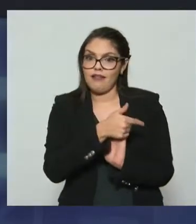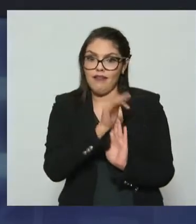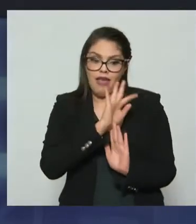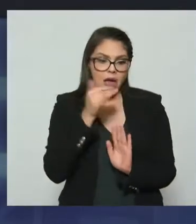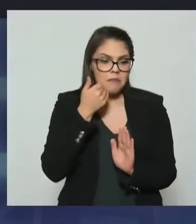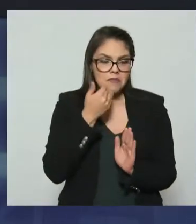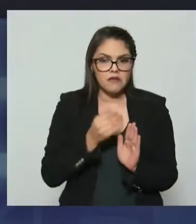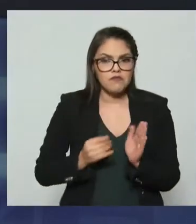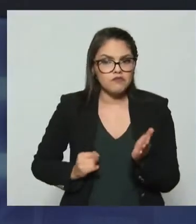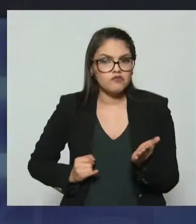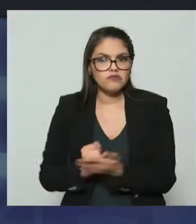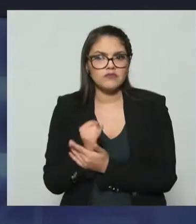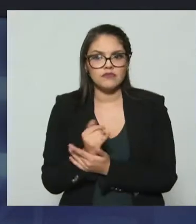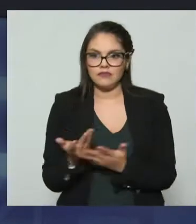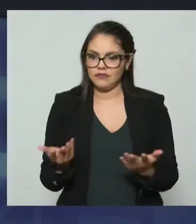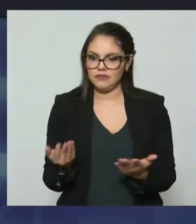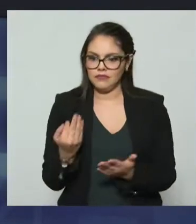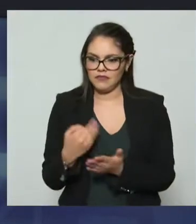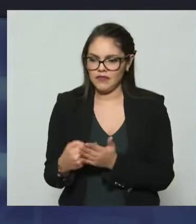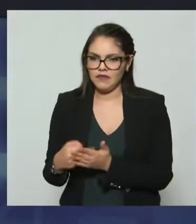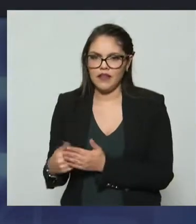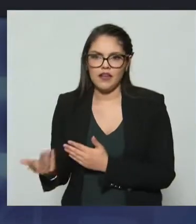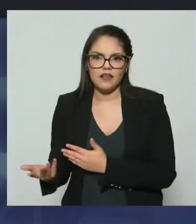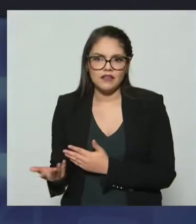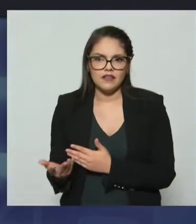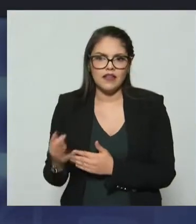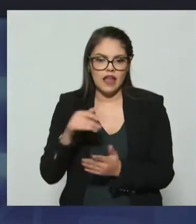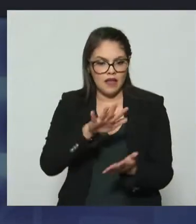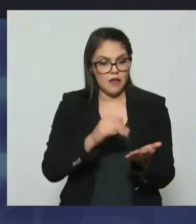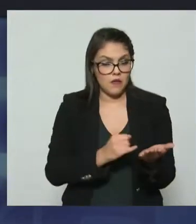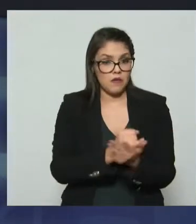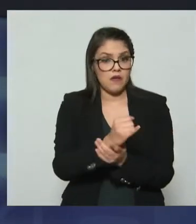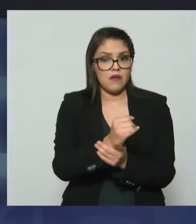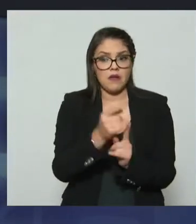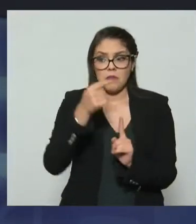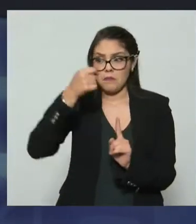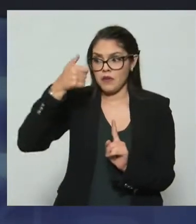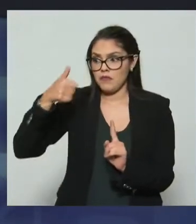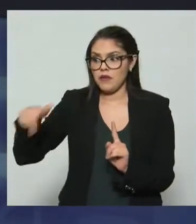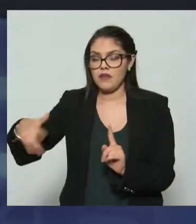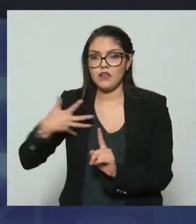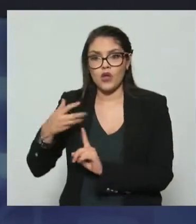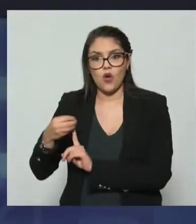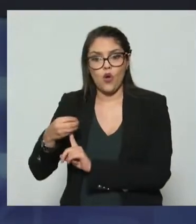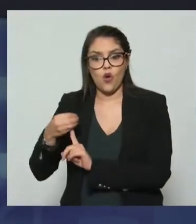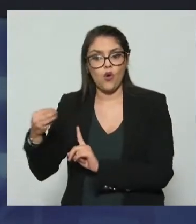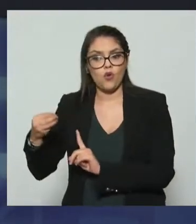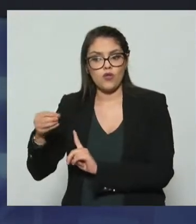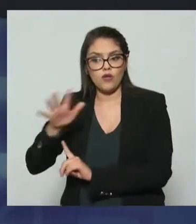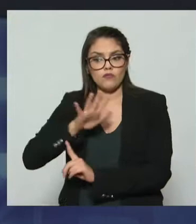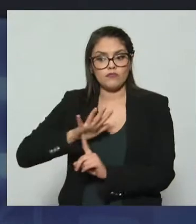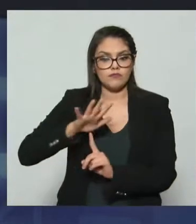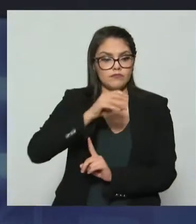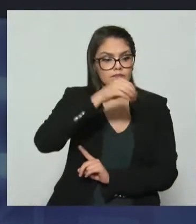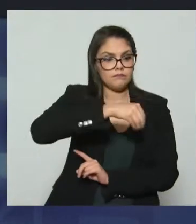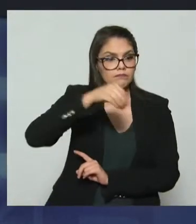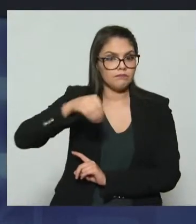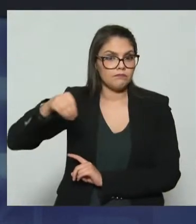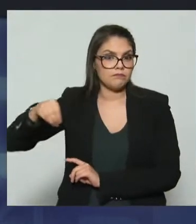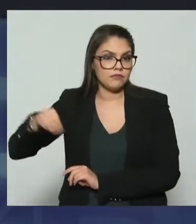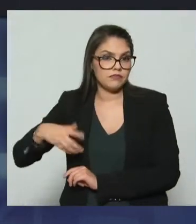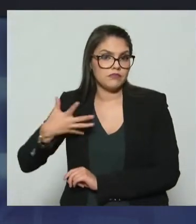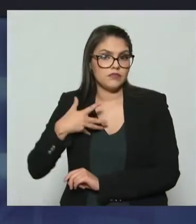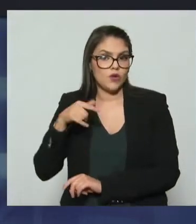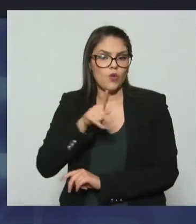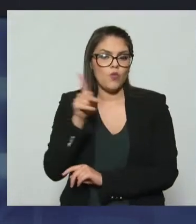el impacto del proceso legislativo es muy variado. Esa ley no puede salir si no tenemos la de ordenamiento territorial, en donde estamos tocando los pueblos originarios